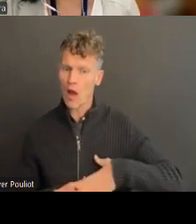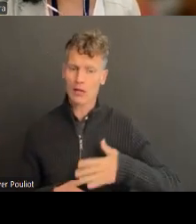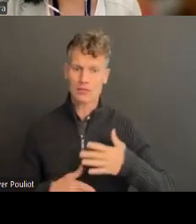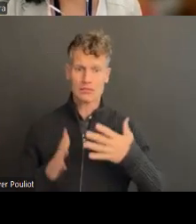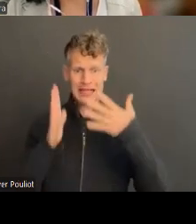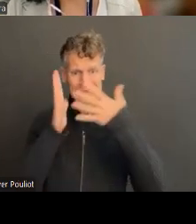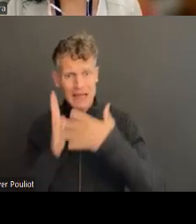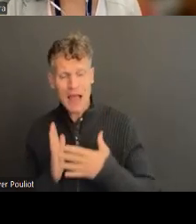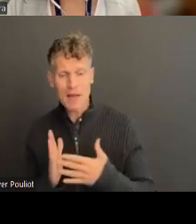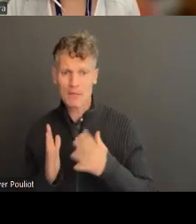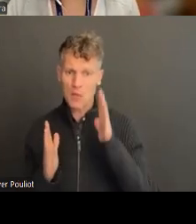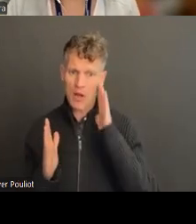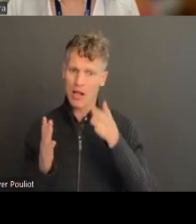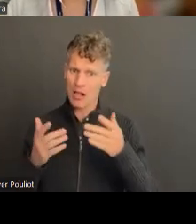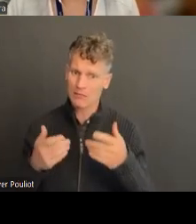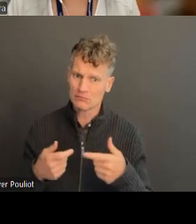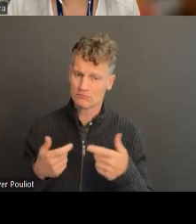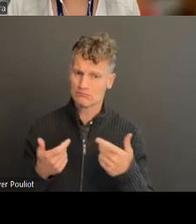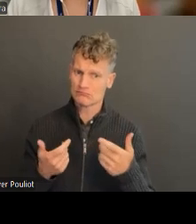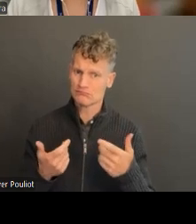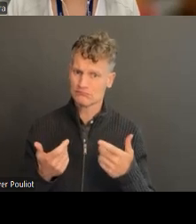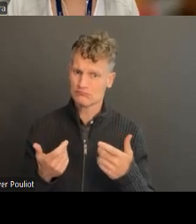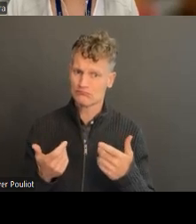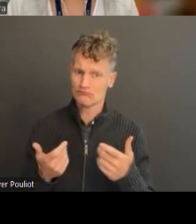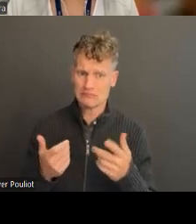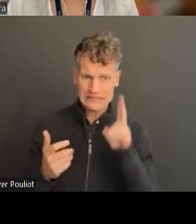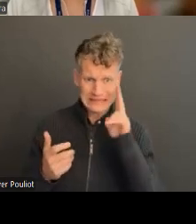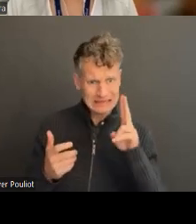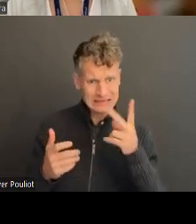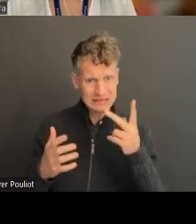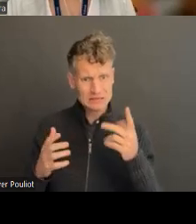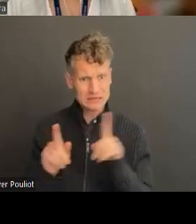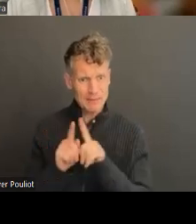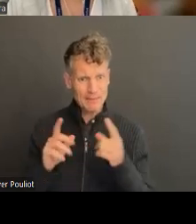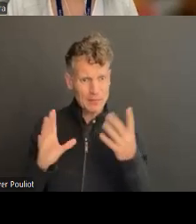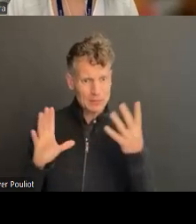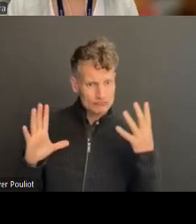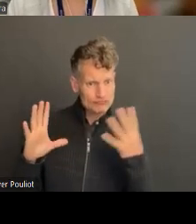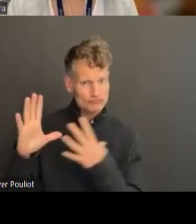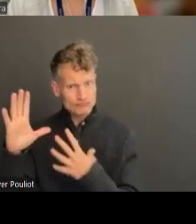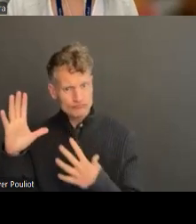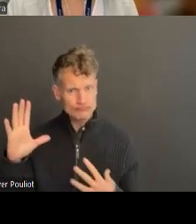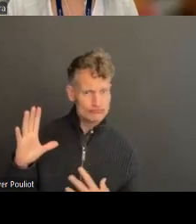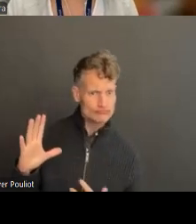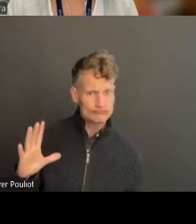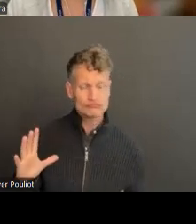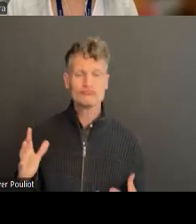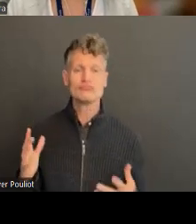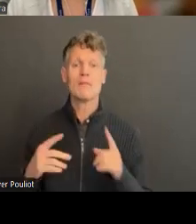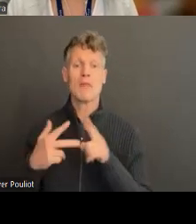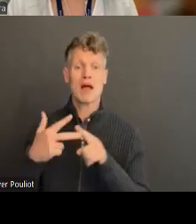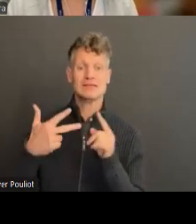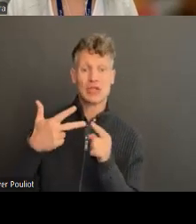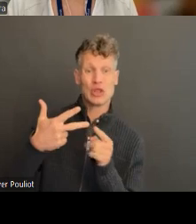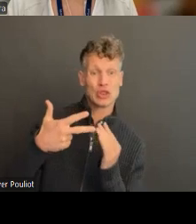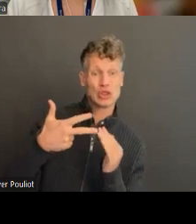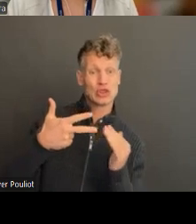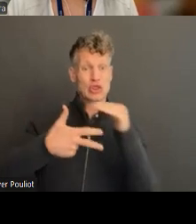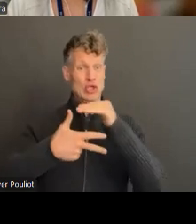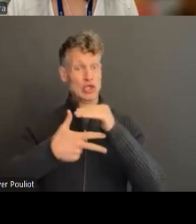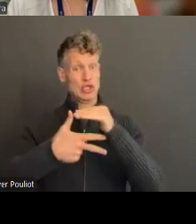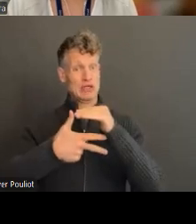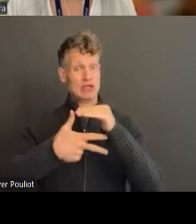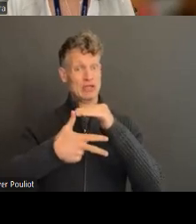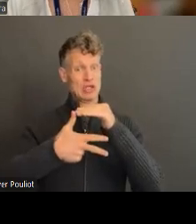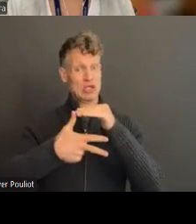en prevención terciaria, se asume, ¿cierto?, que existe disponibilidad de horas médicas para la especialidad para el manejo de